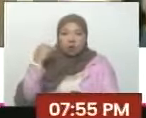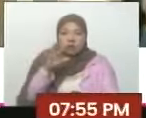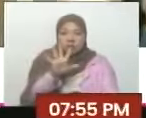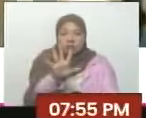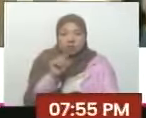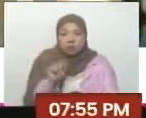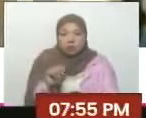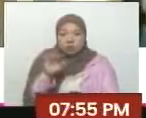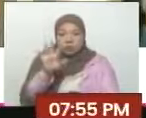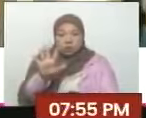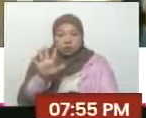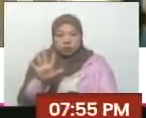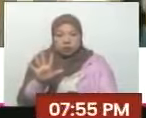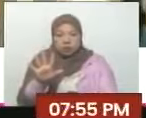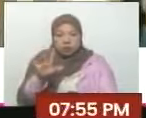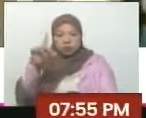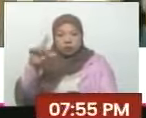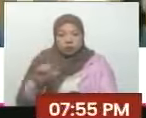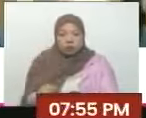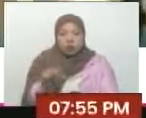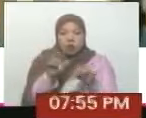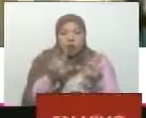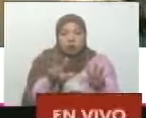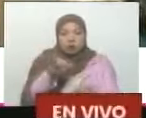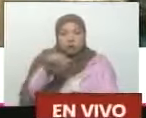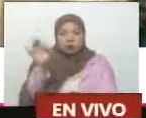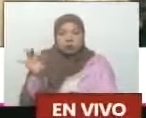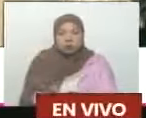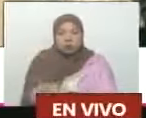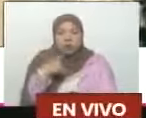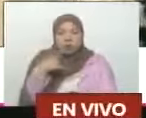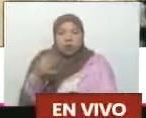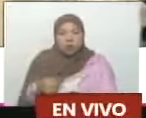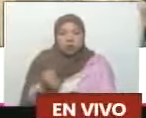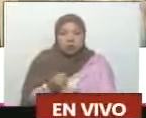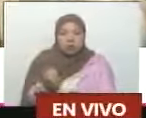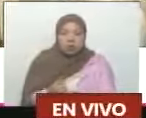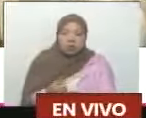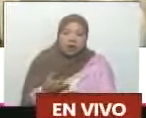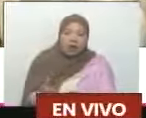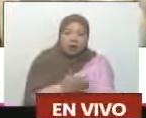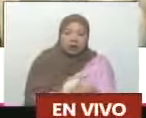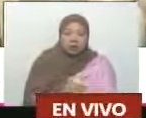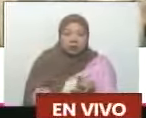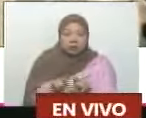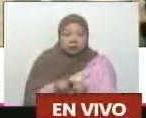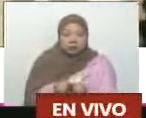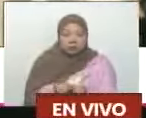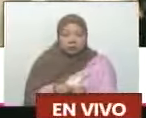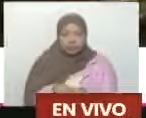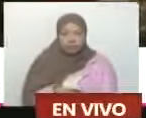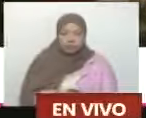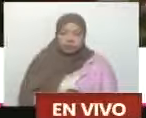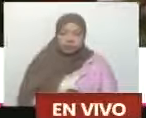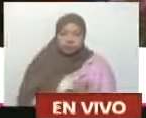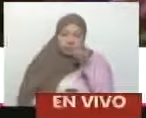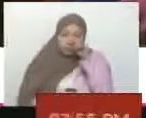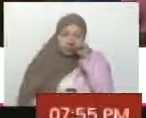5.5. Este año va a ser superior al 8%, pero de la economía real. Ya no es como antes. Y entonces se decía,